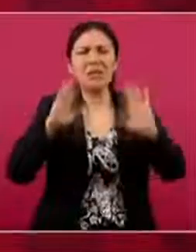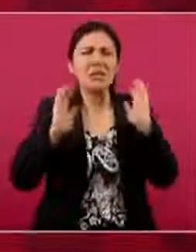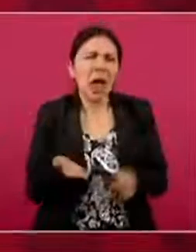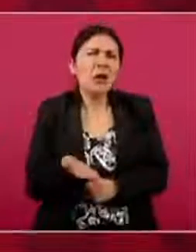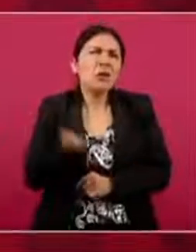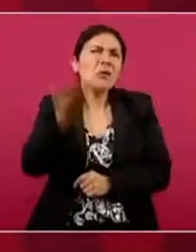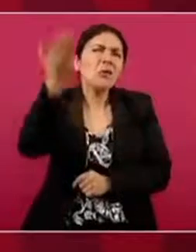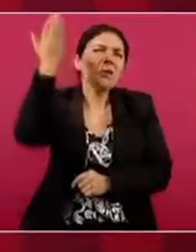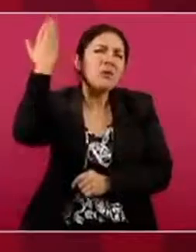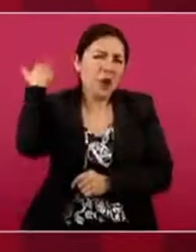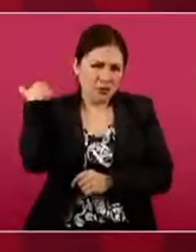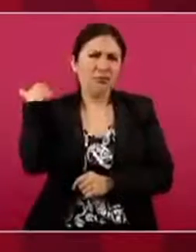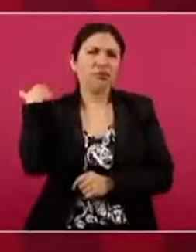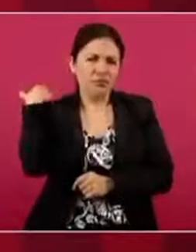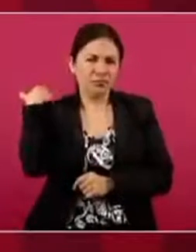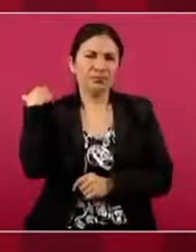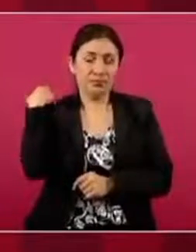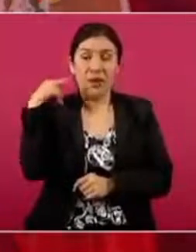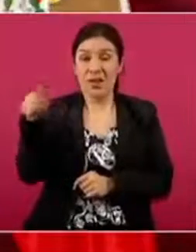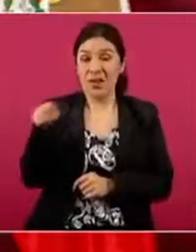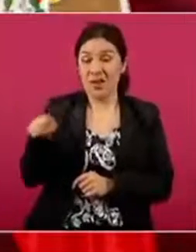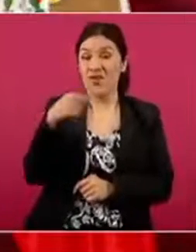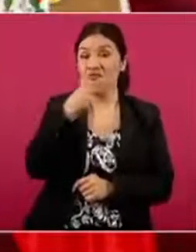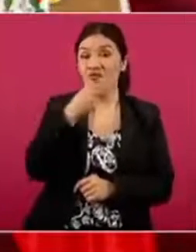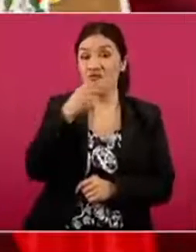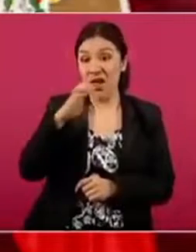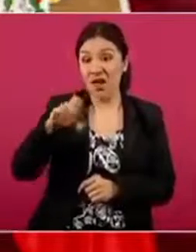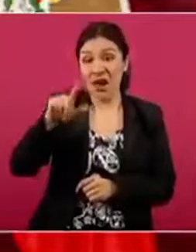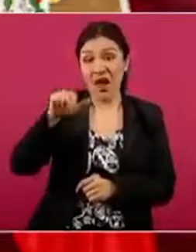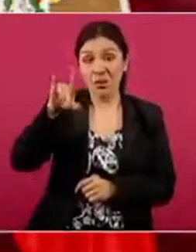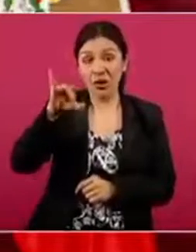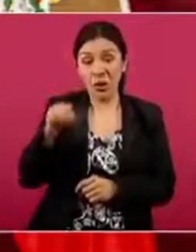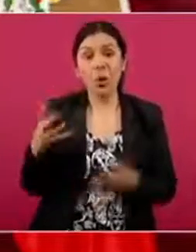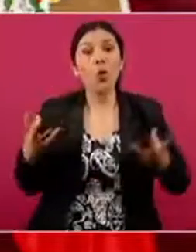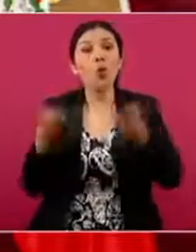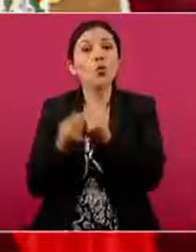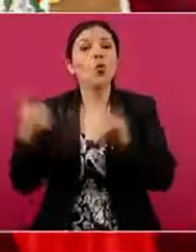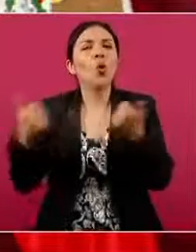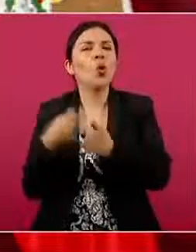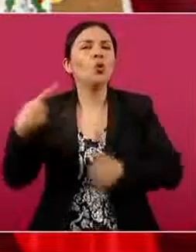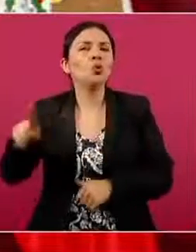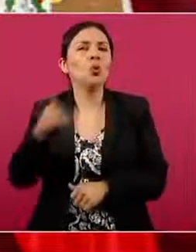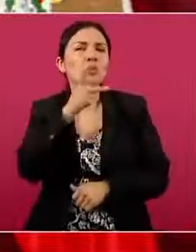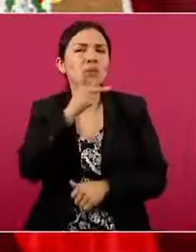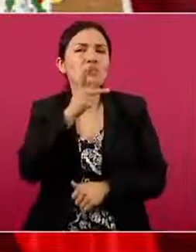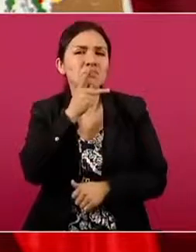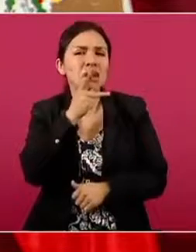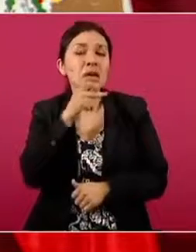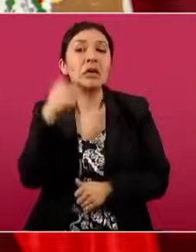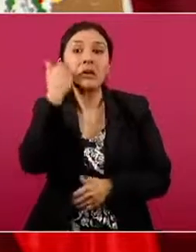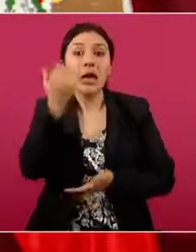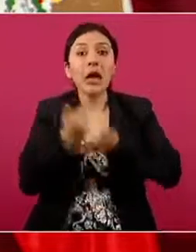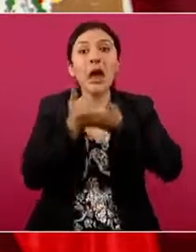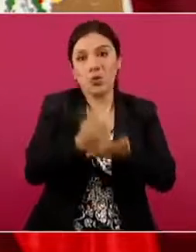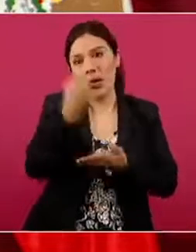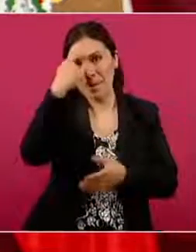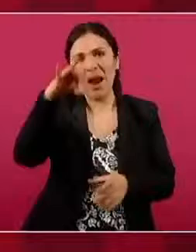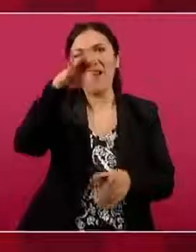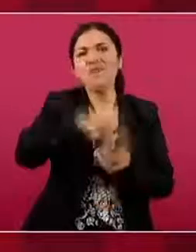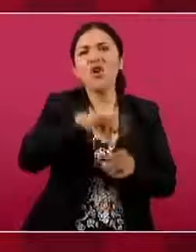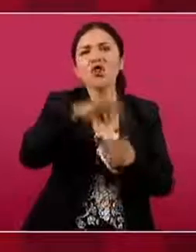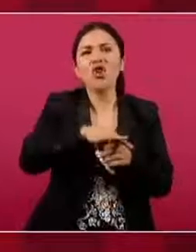tiempo, este Claudio participó con su papá para ayudar en el fraude